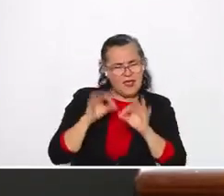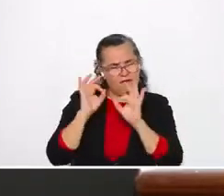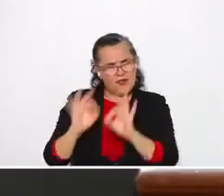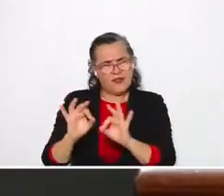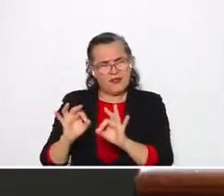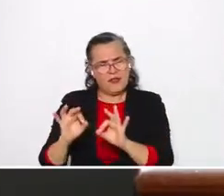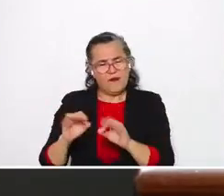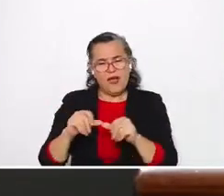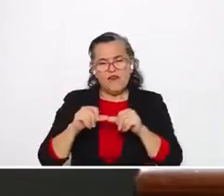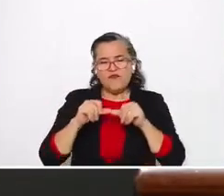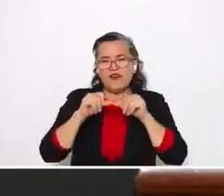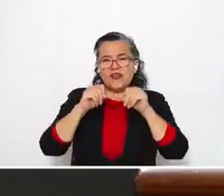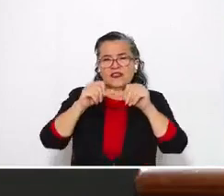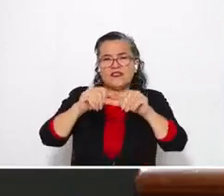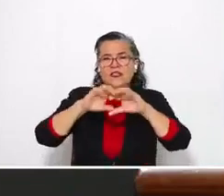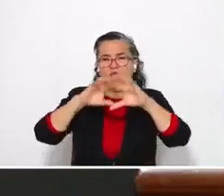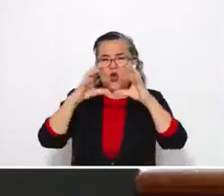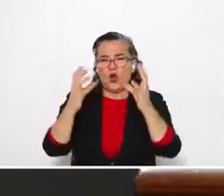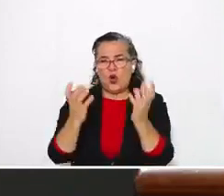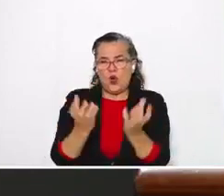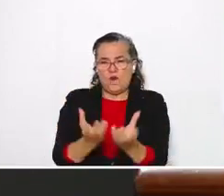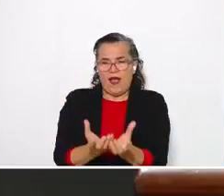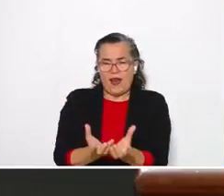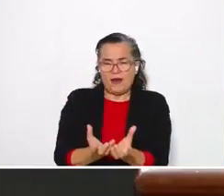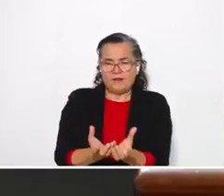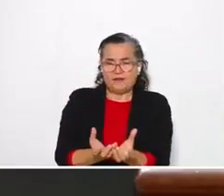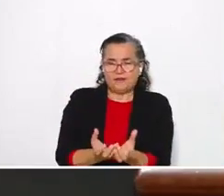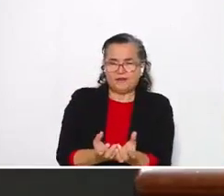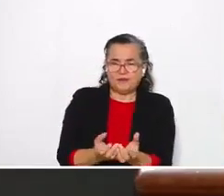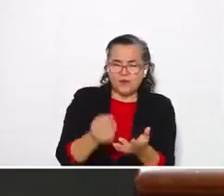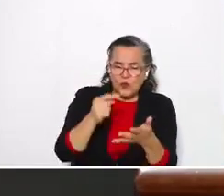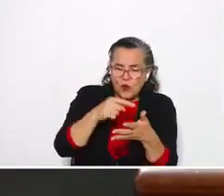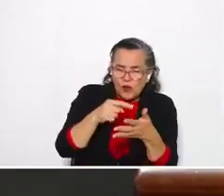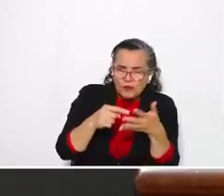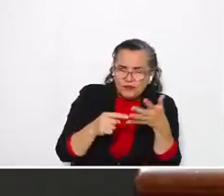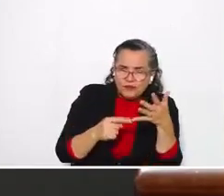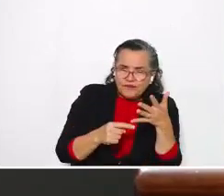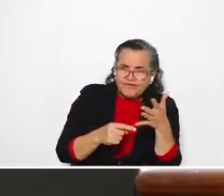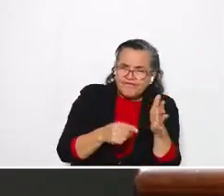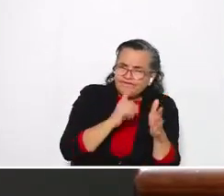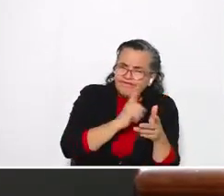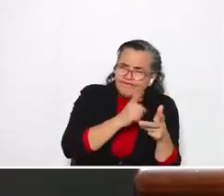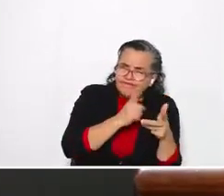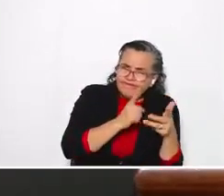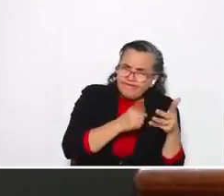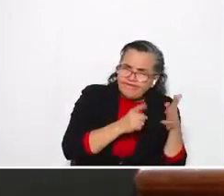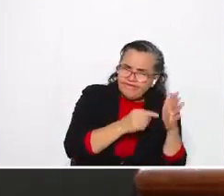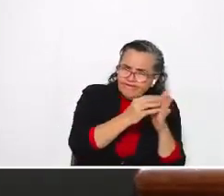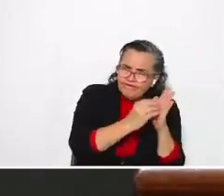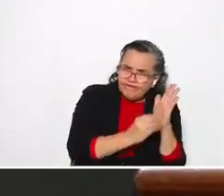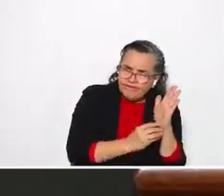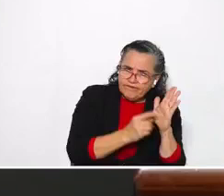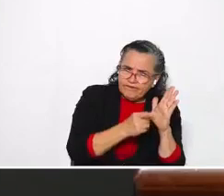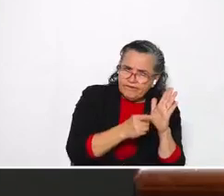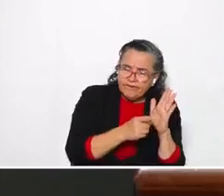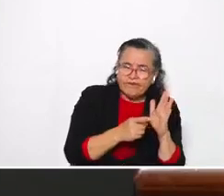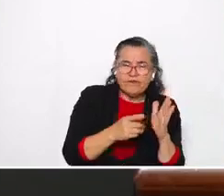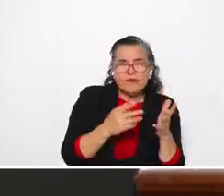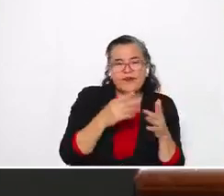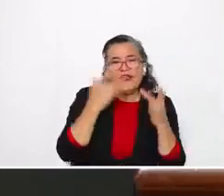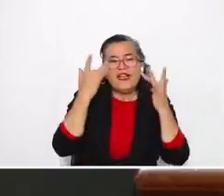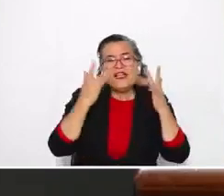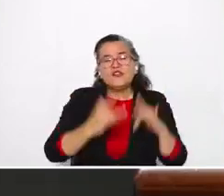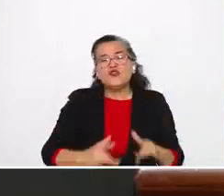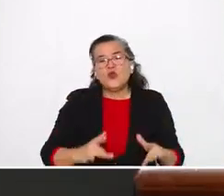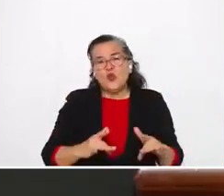global. Este conjunto de exhortaciones desnuda el estado actual del desarrollo sostenible.